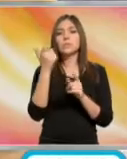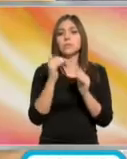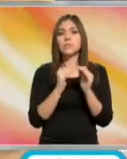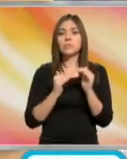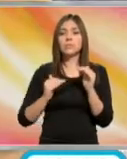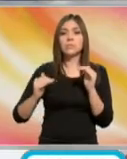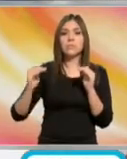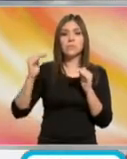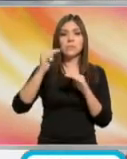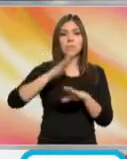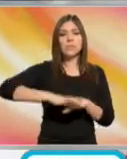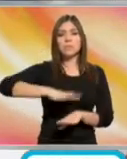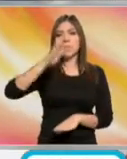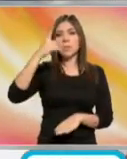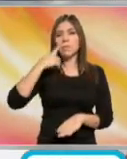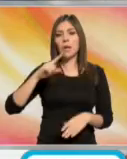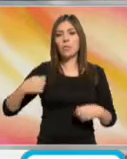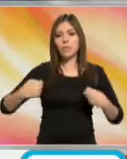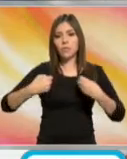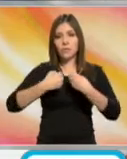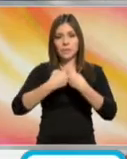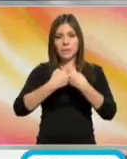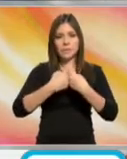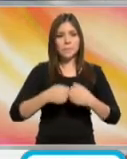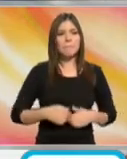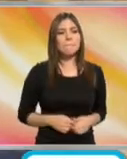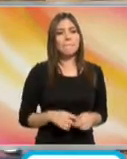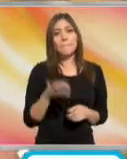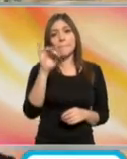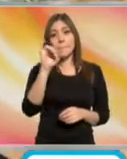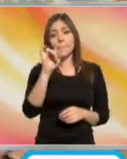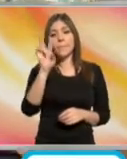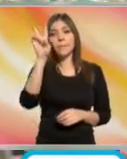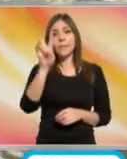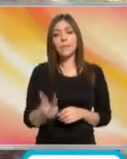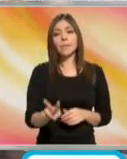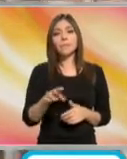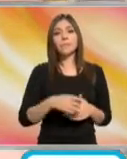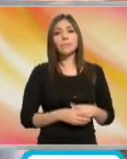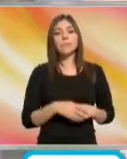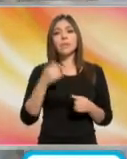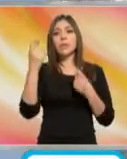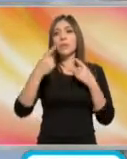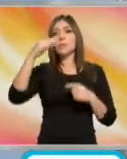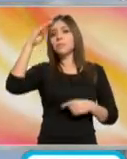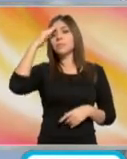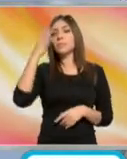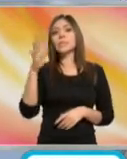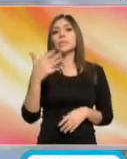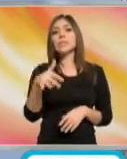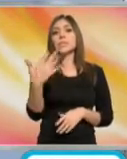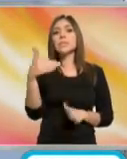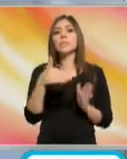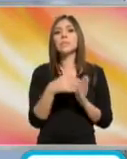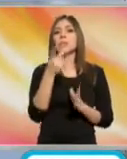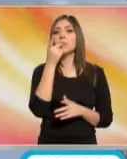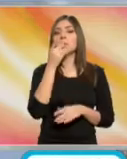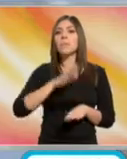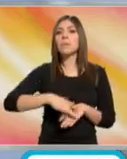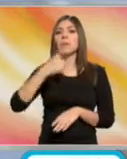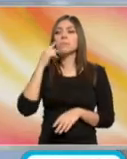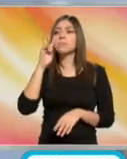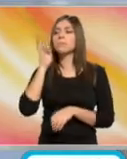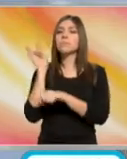hacia nuestra frontera. Así es. De hecho, hay versiones de que piensa contratar 15,000 agentes más para temas